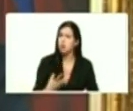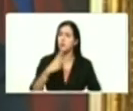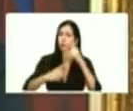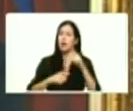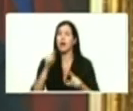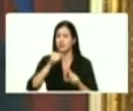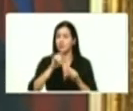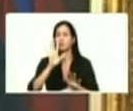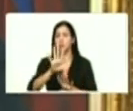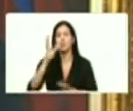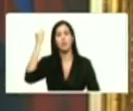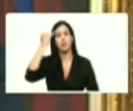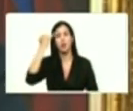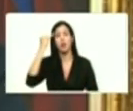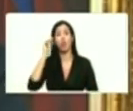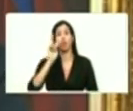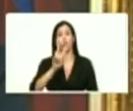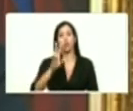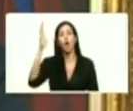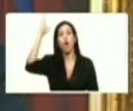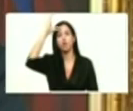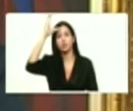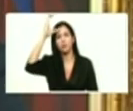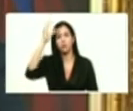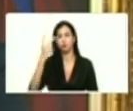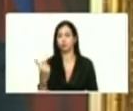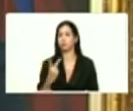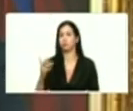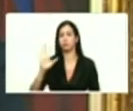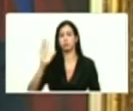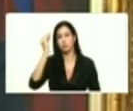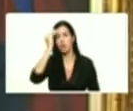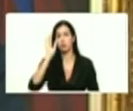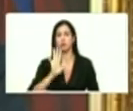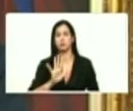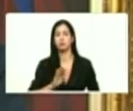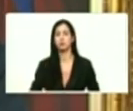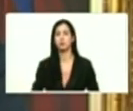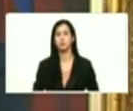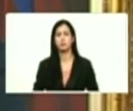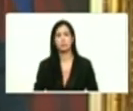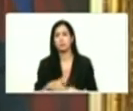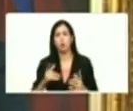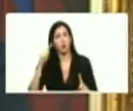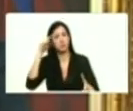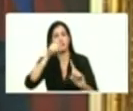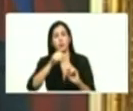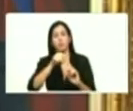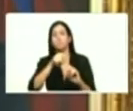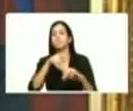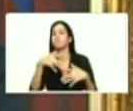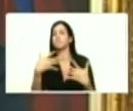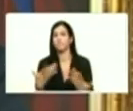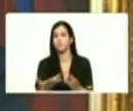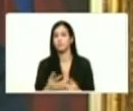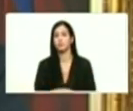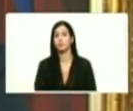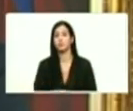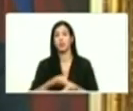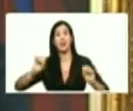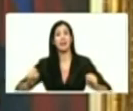correcto son los dos conceptos nuestros el eje es la recuperación original